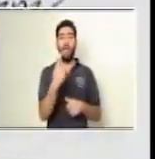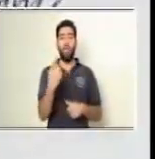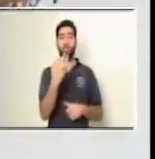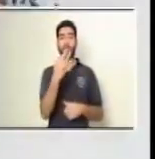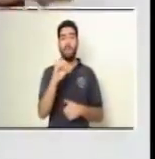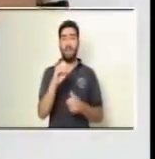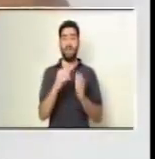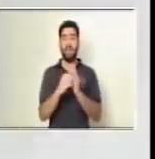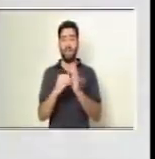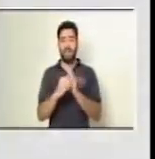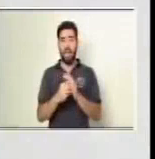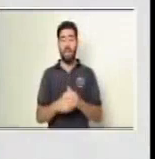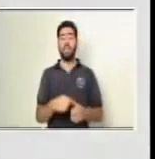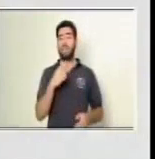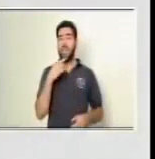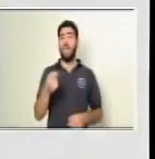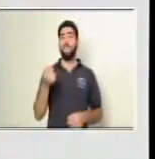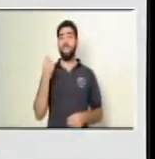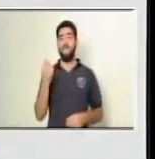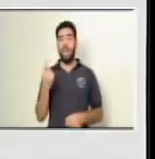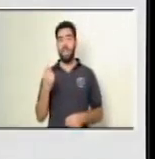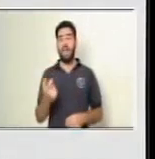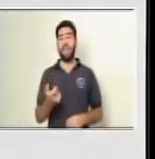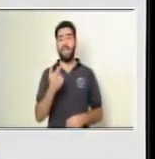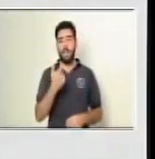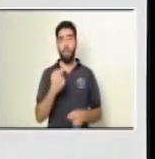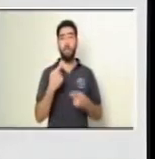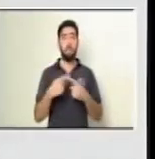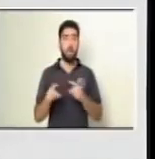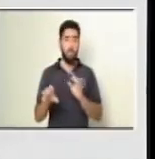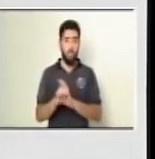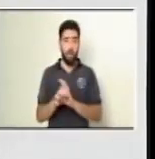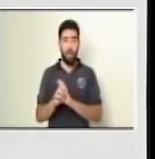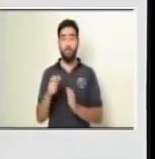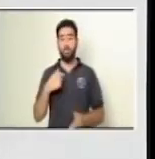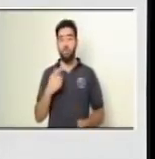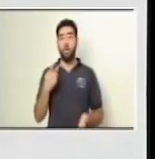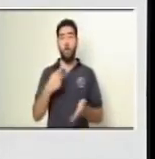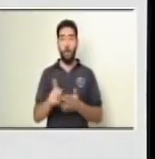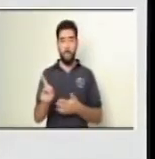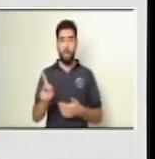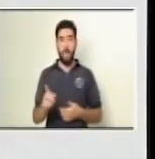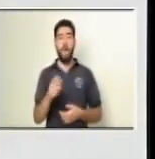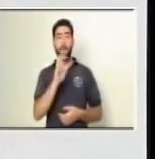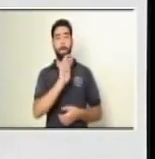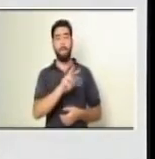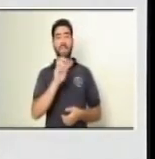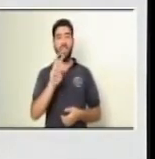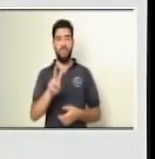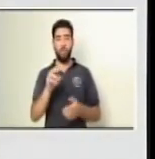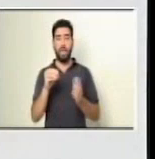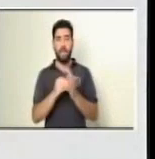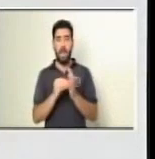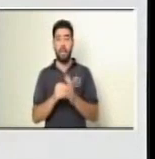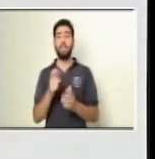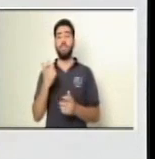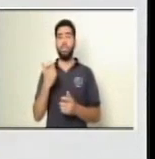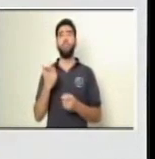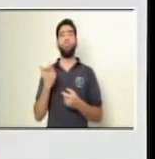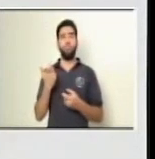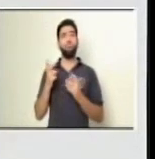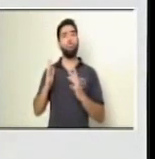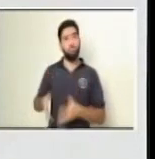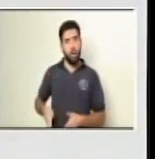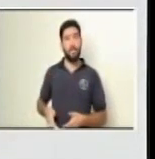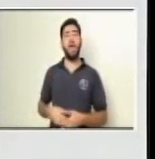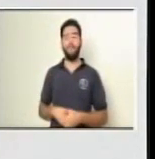le falta dinero. Pero si compra entradas de 22 quetzales, le sobra. La